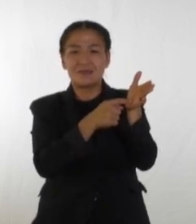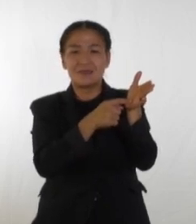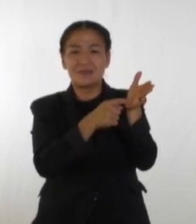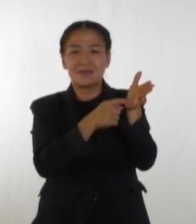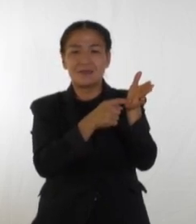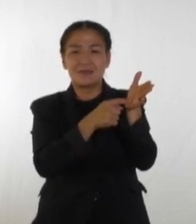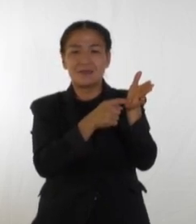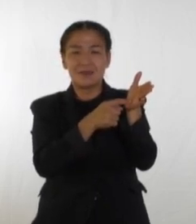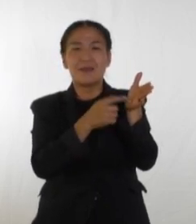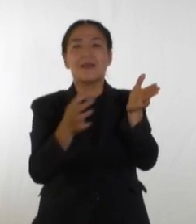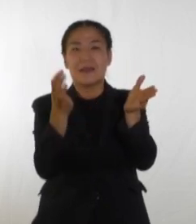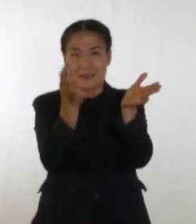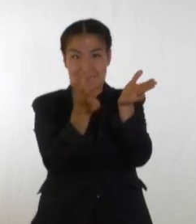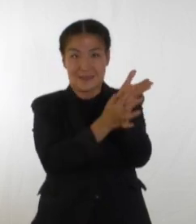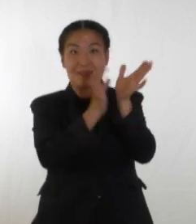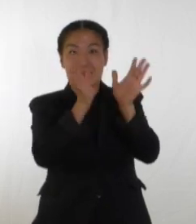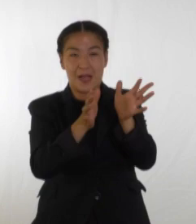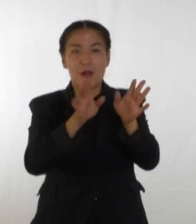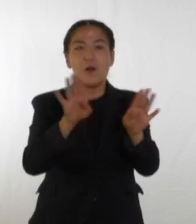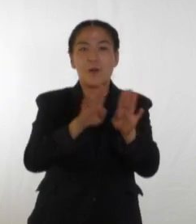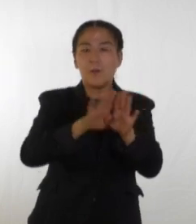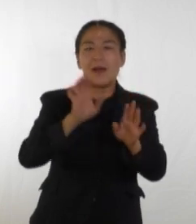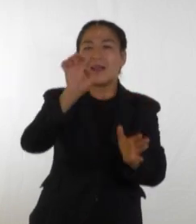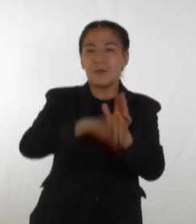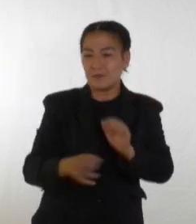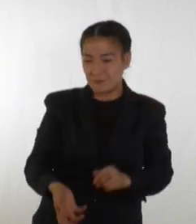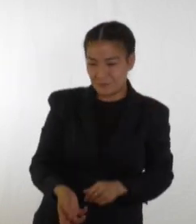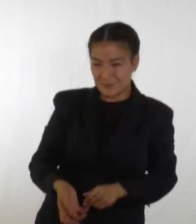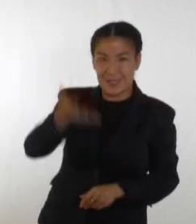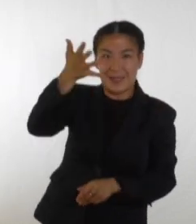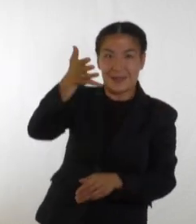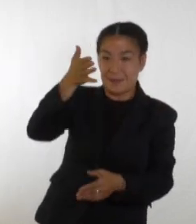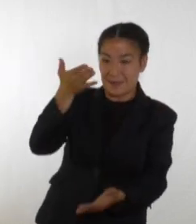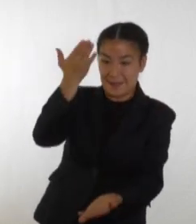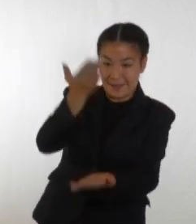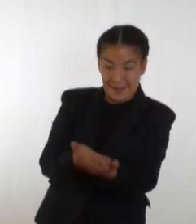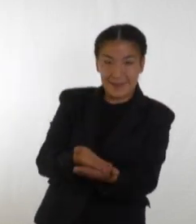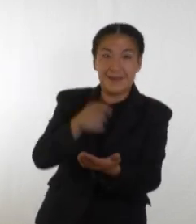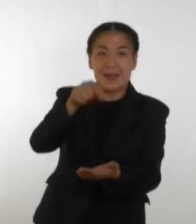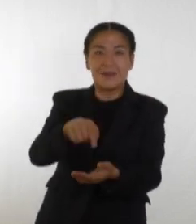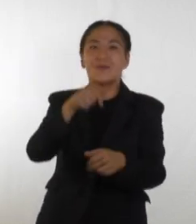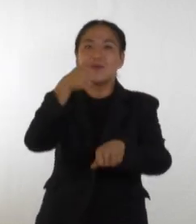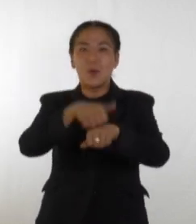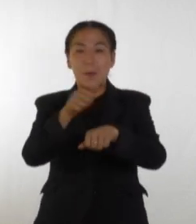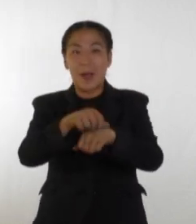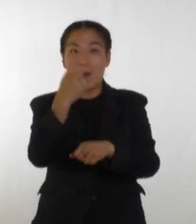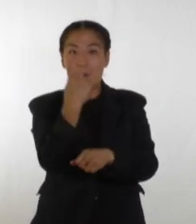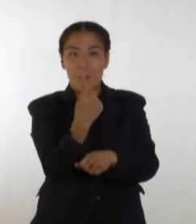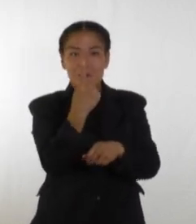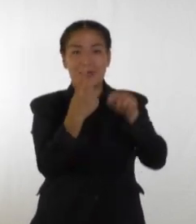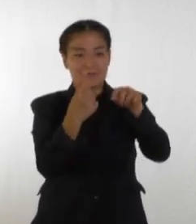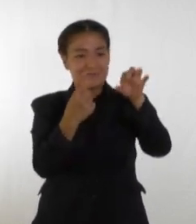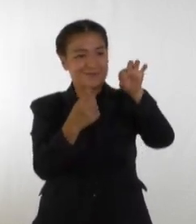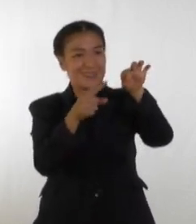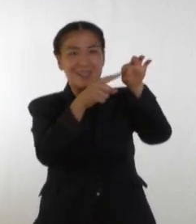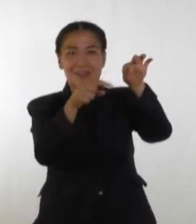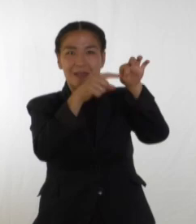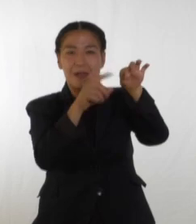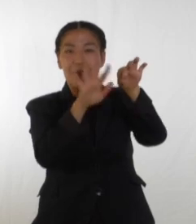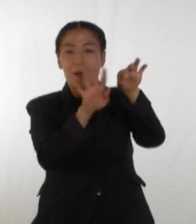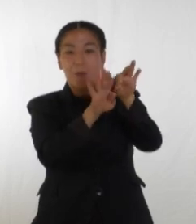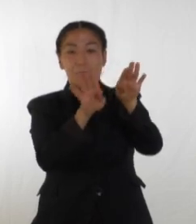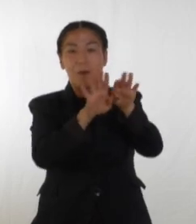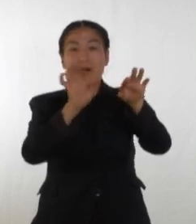ese lado va a caer el peso del dado. Por lo tanto, si ese es el número 1 donde está la moneda, en el